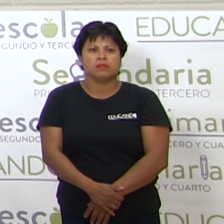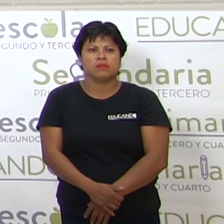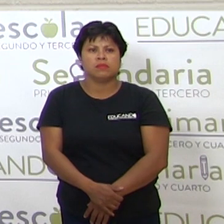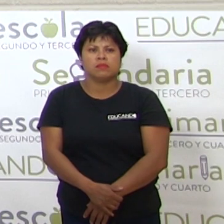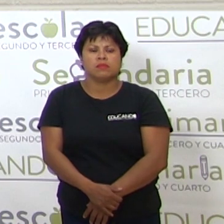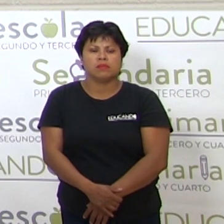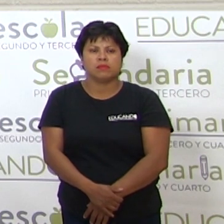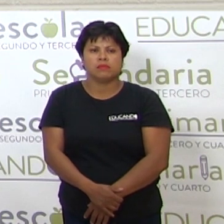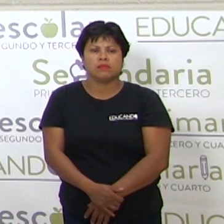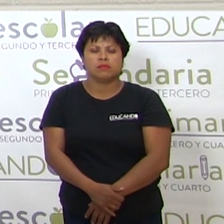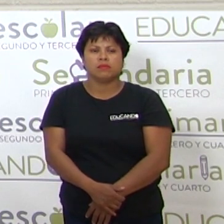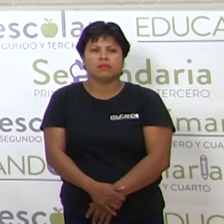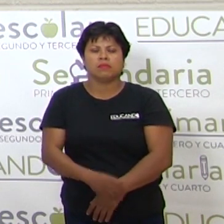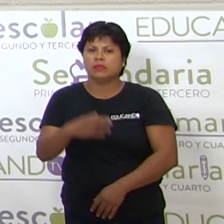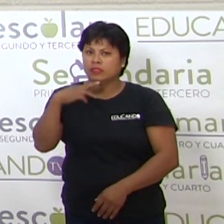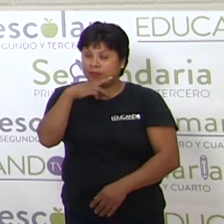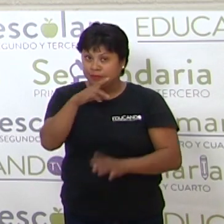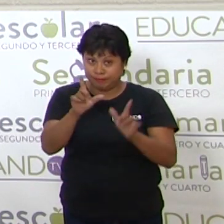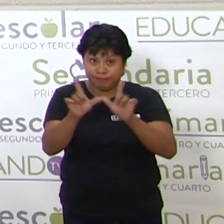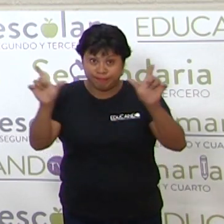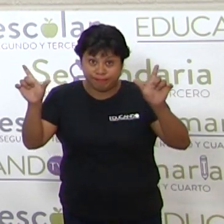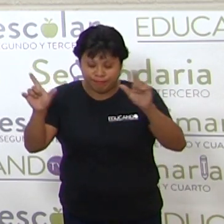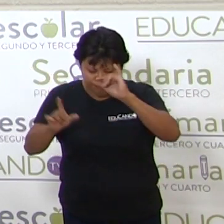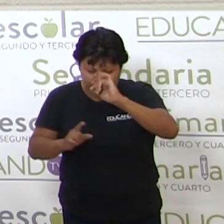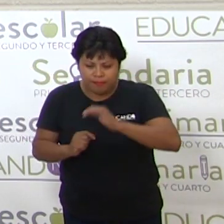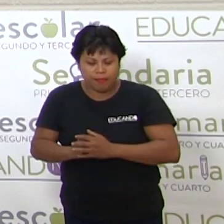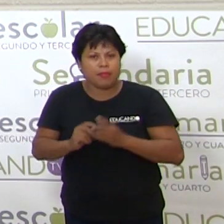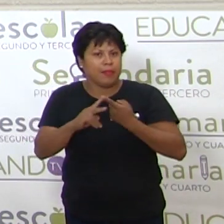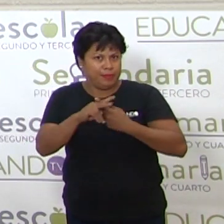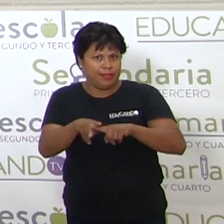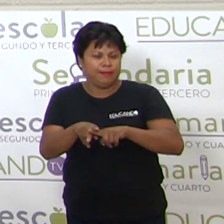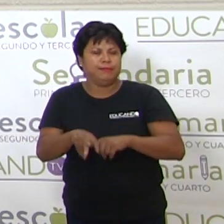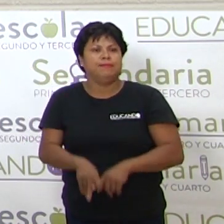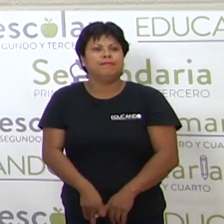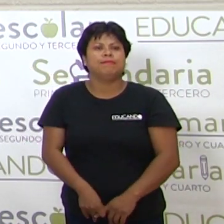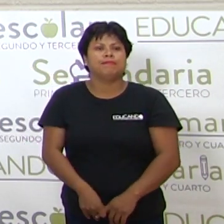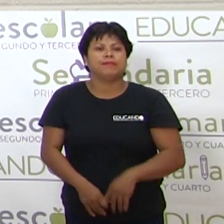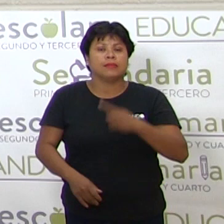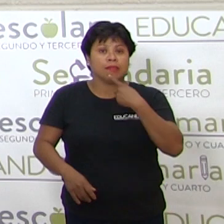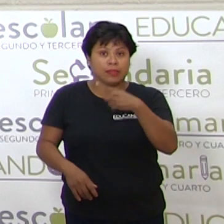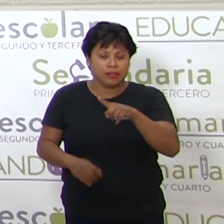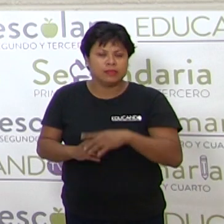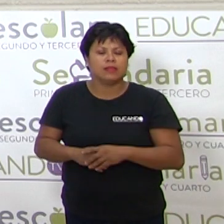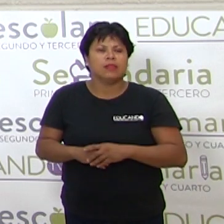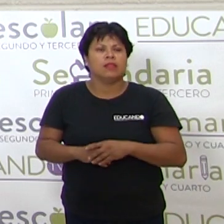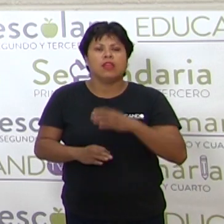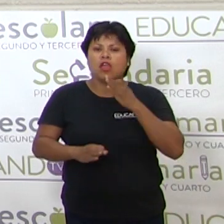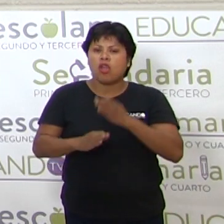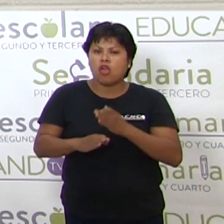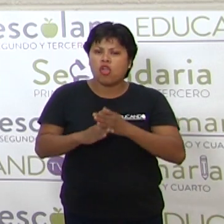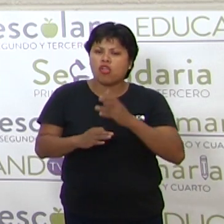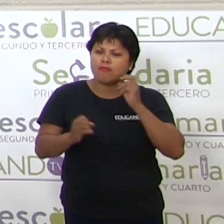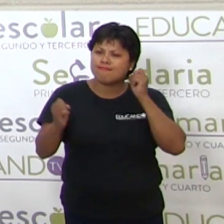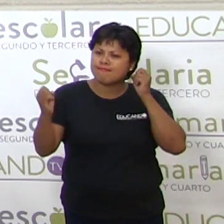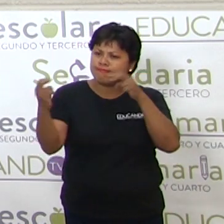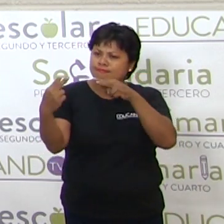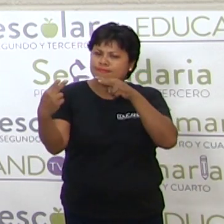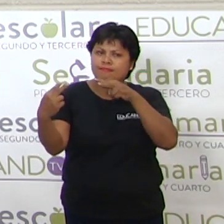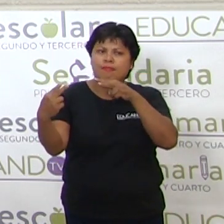muy rápido ya están listas si les dice hoy vi